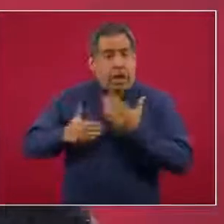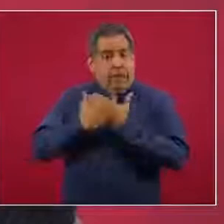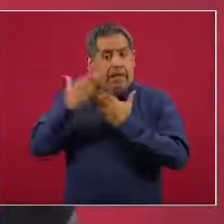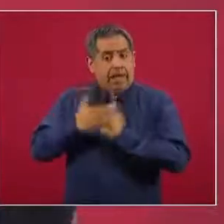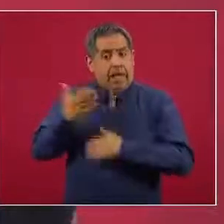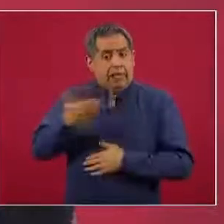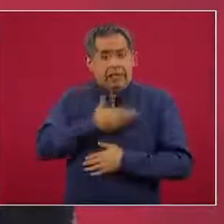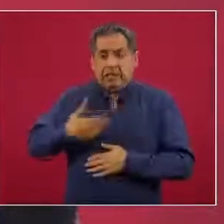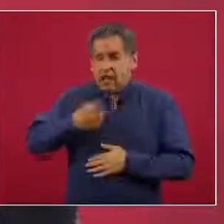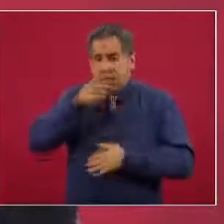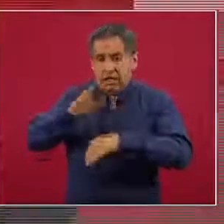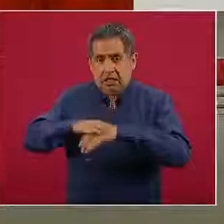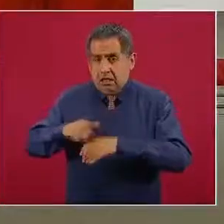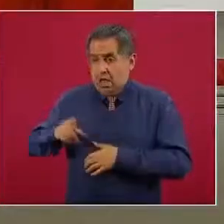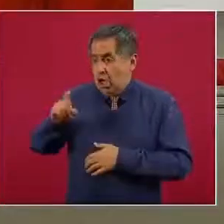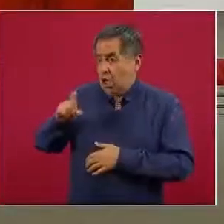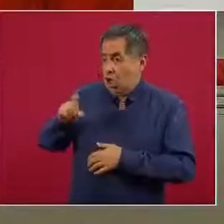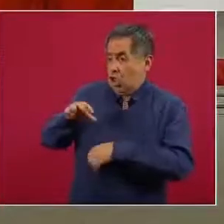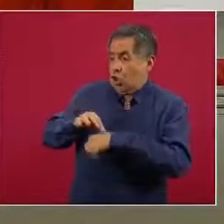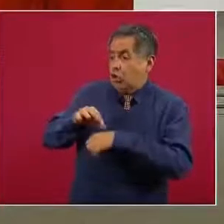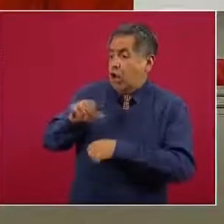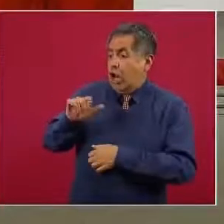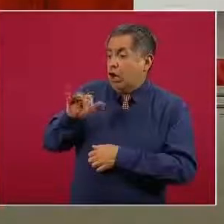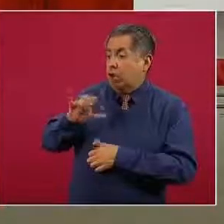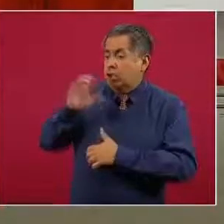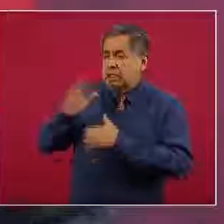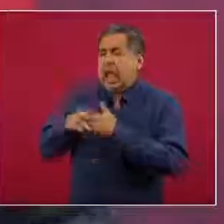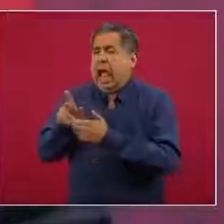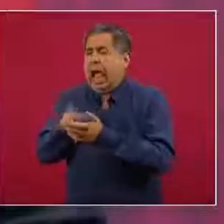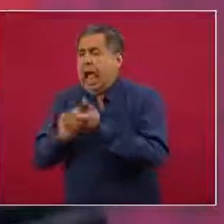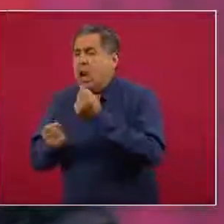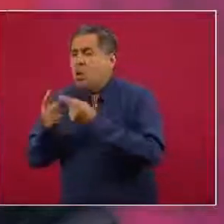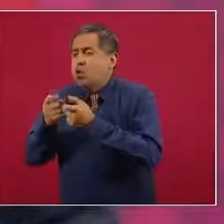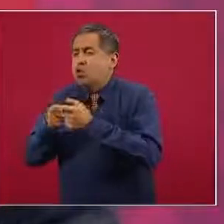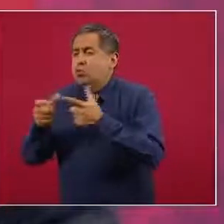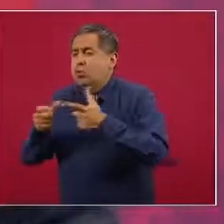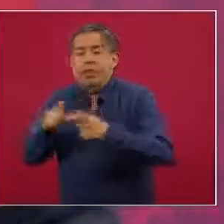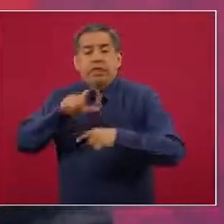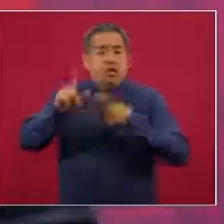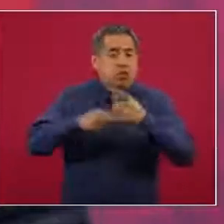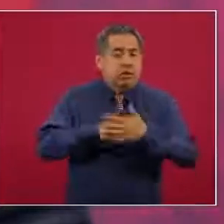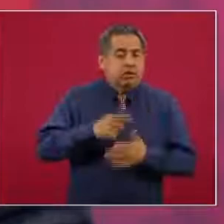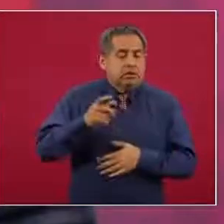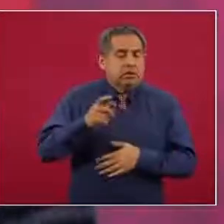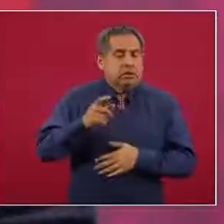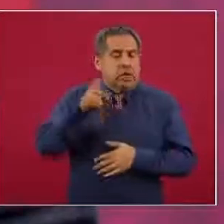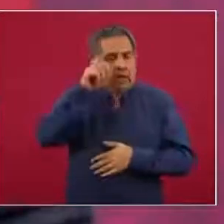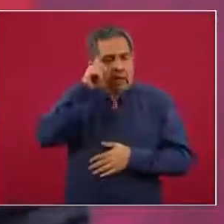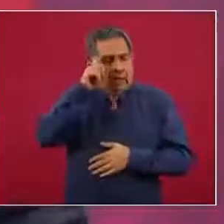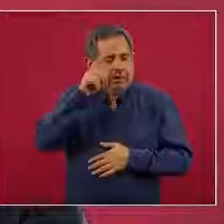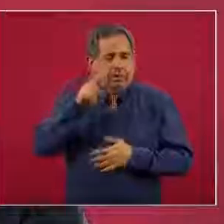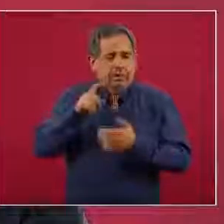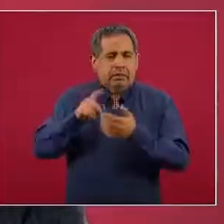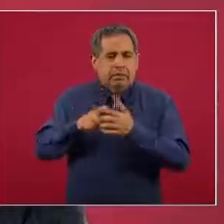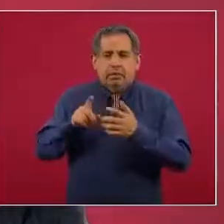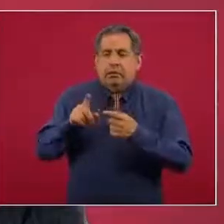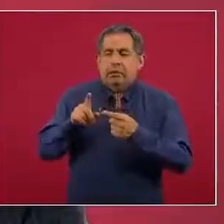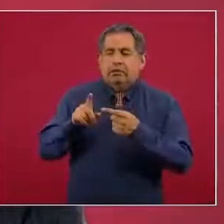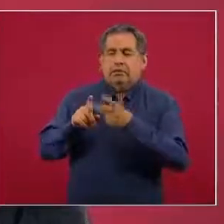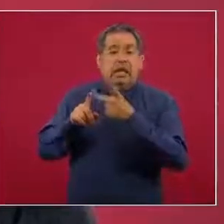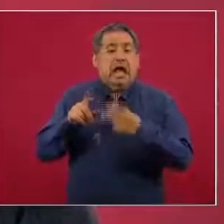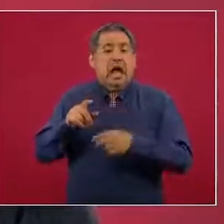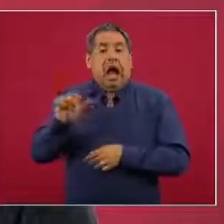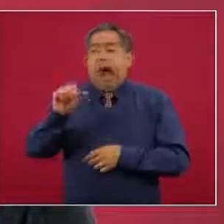dijo, inmediatamente después de que el doctor Alcocer dijo, vemos señales de rebrote, él dijo, no hay rebrote, y luego yo me paré y dije, señales tempranas de